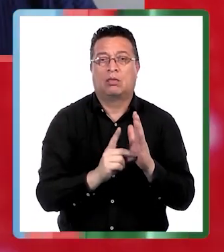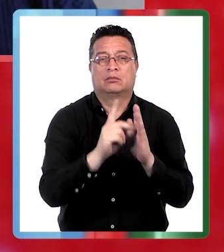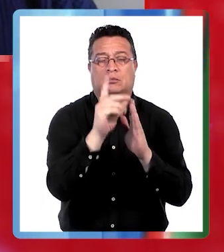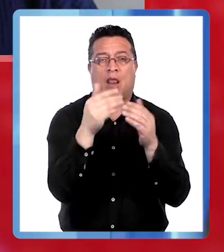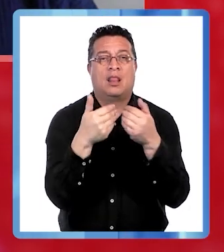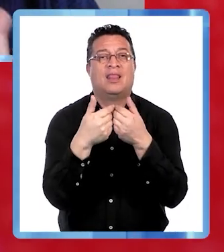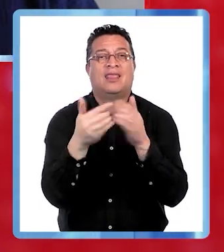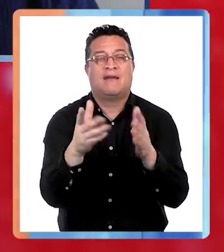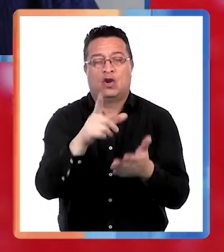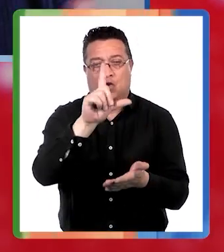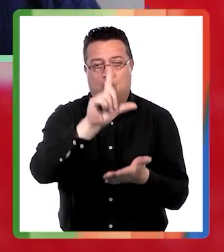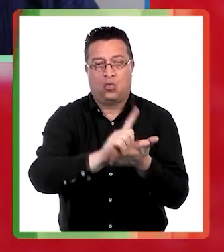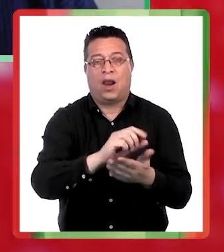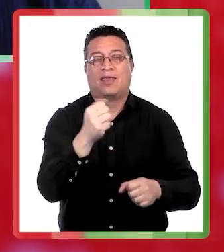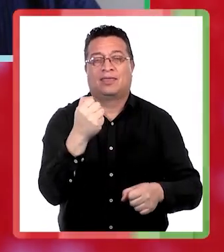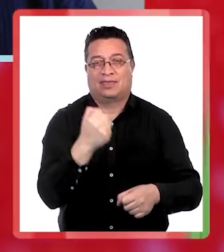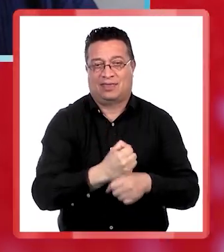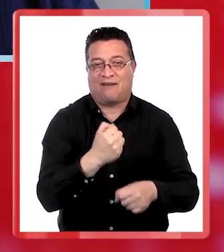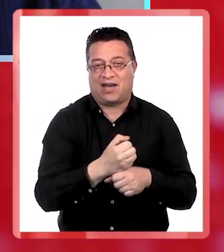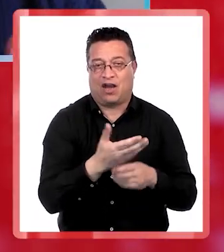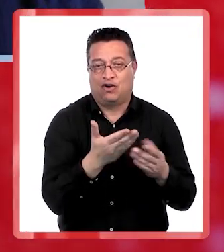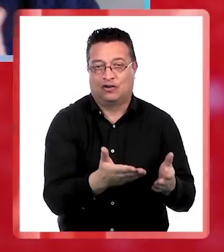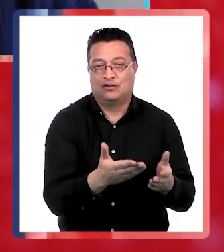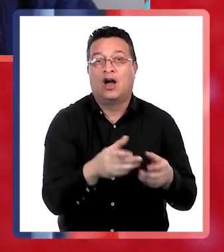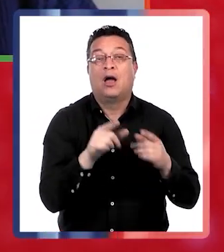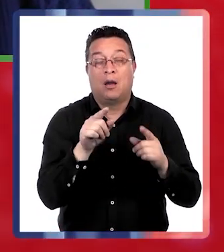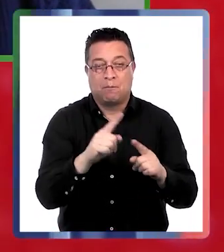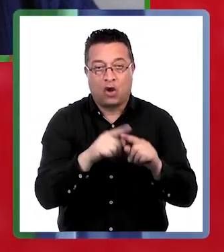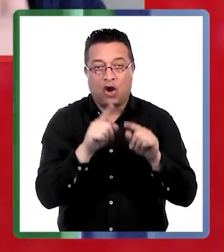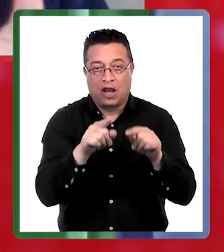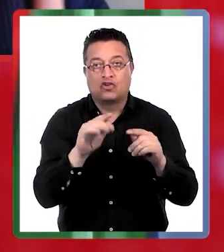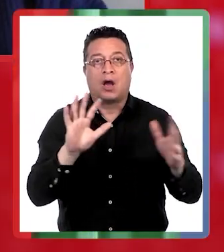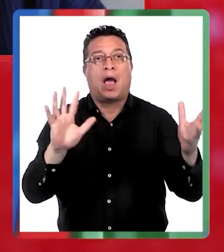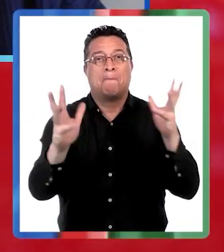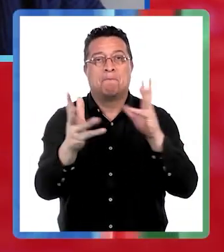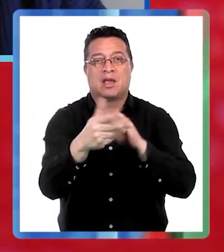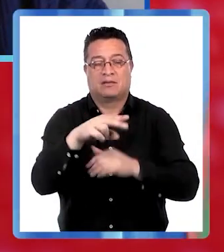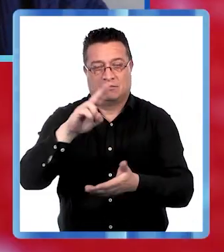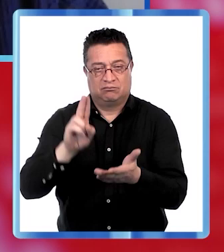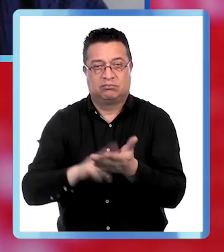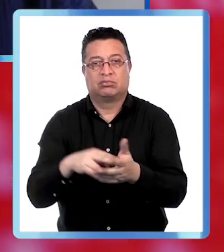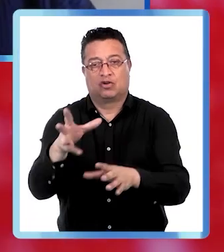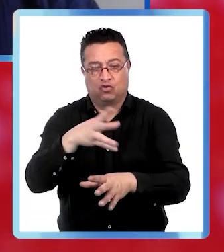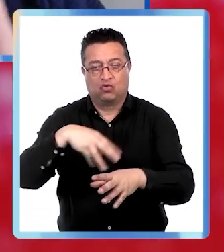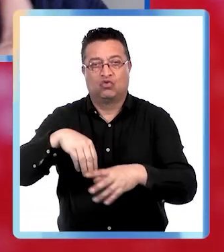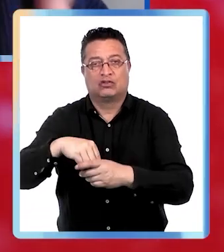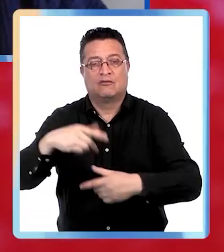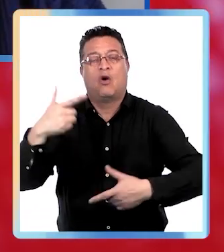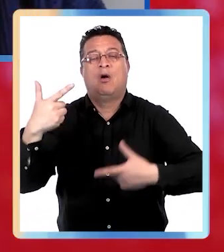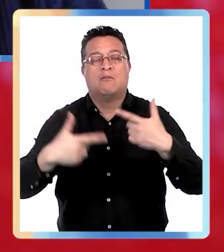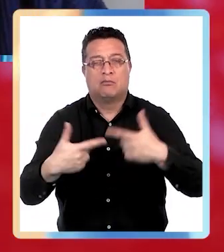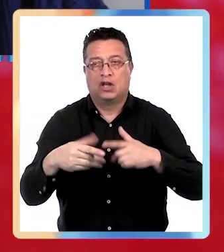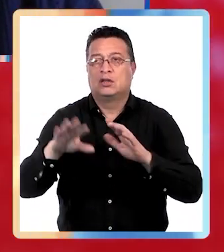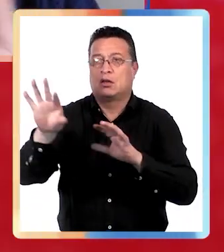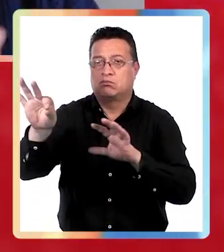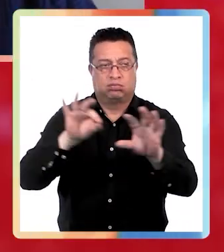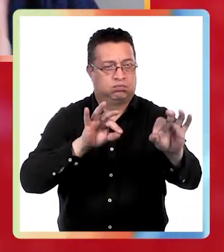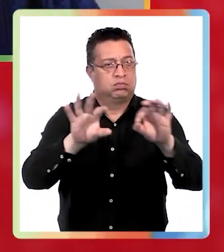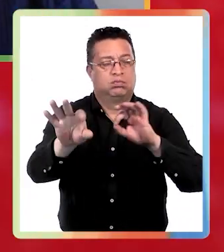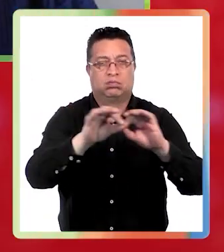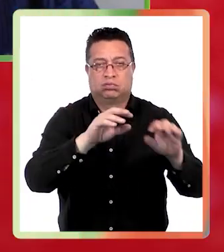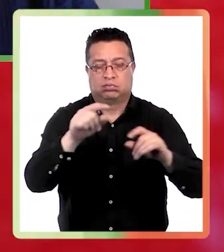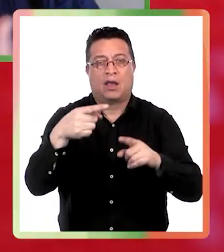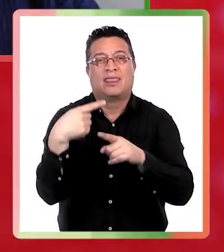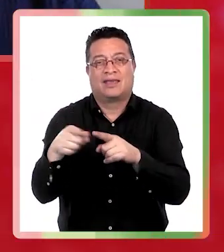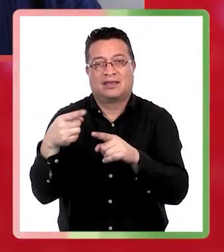puedan desarrollar libremente en el espacio de trabajo. Y es por eso que crean ambientes realmente inclusivos, con políticas de atracción